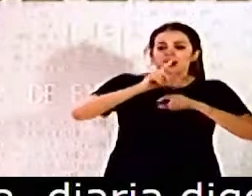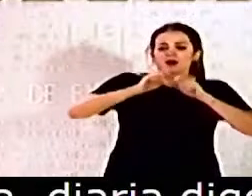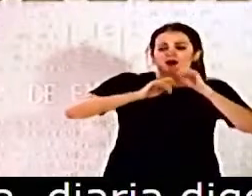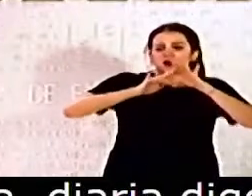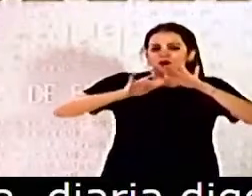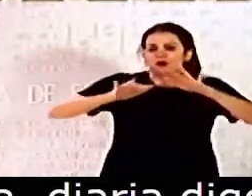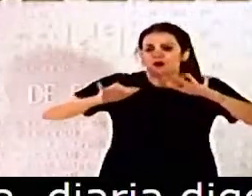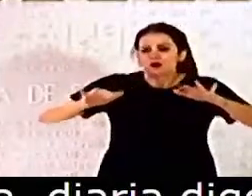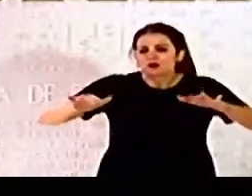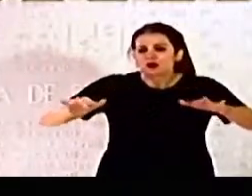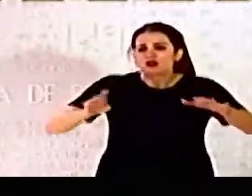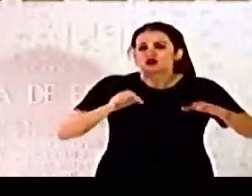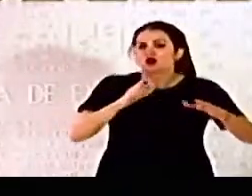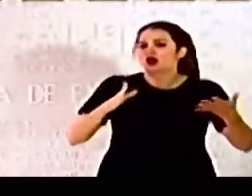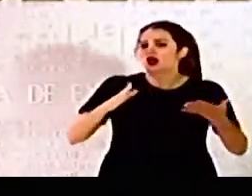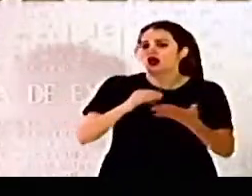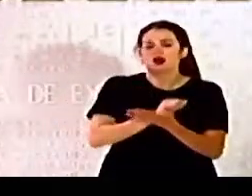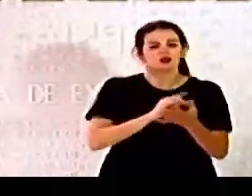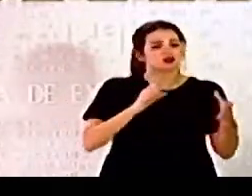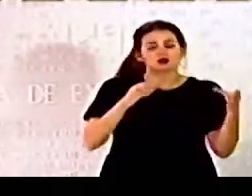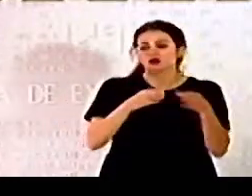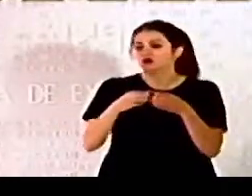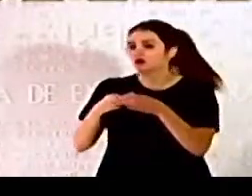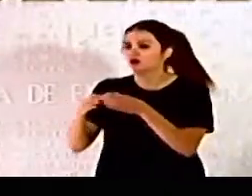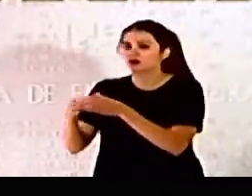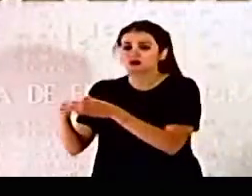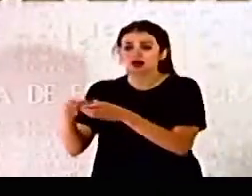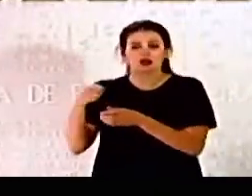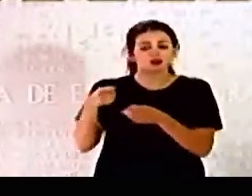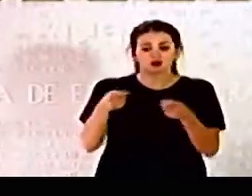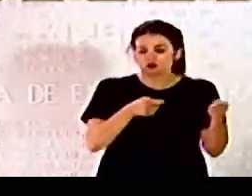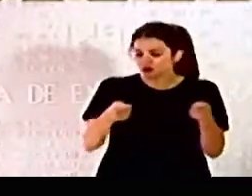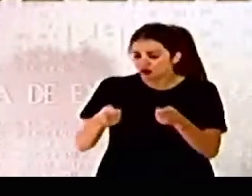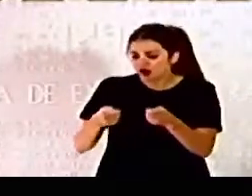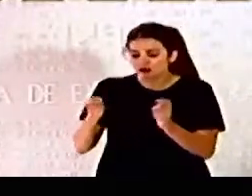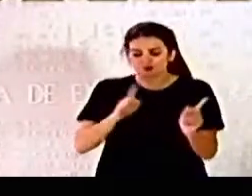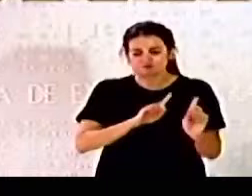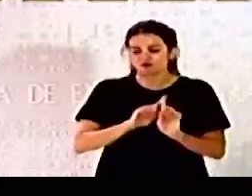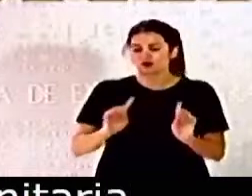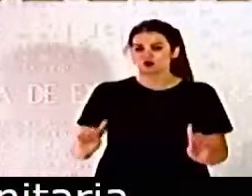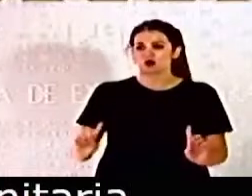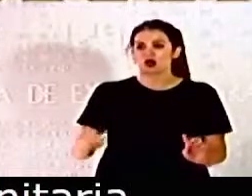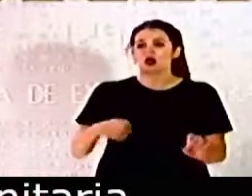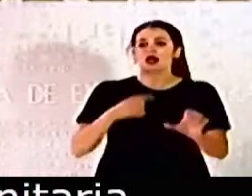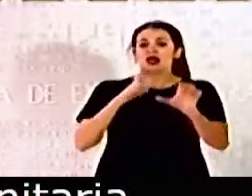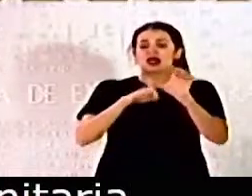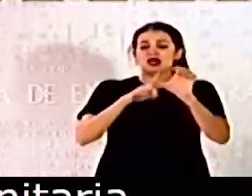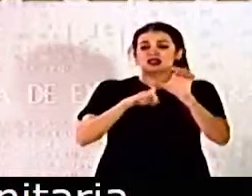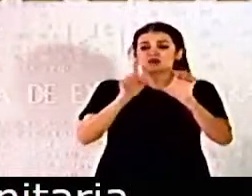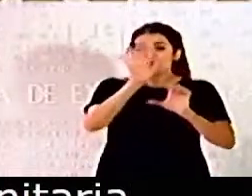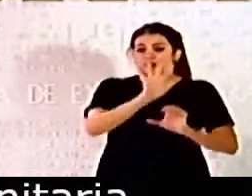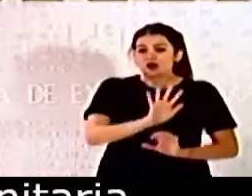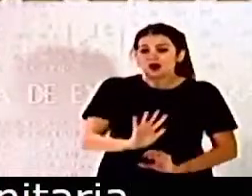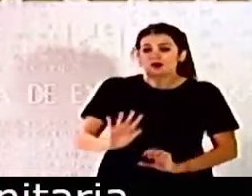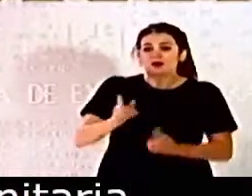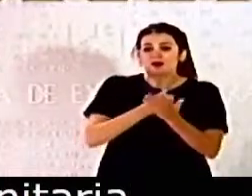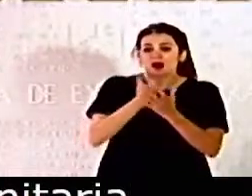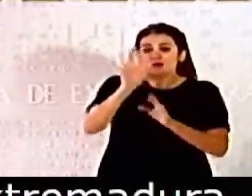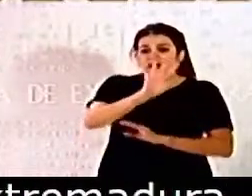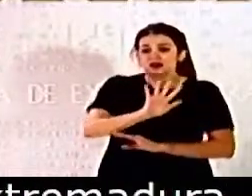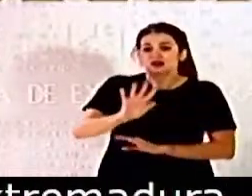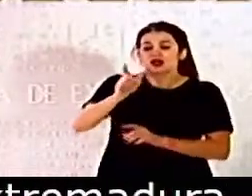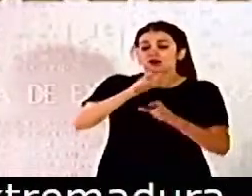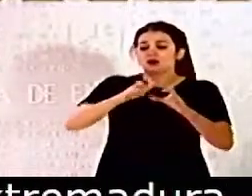es una transmisión comunitaria absolutamente descontrolada. El mapa de Extremadura está plagado de personas